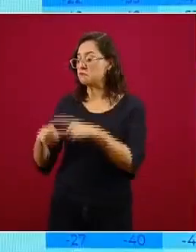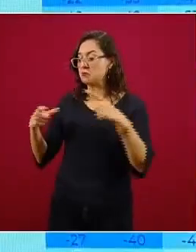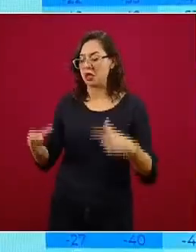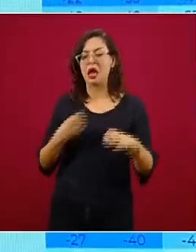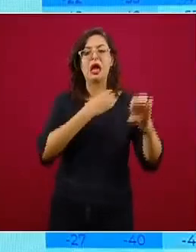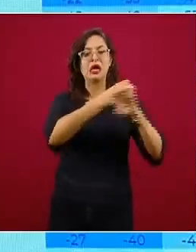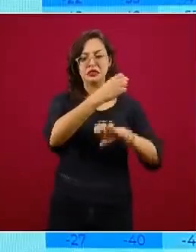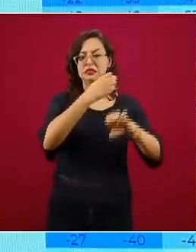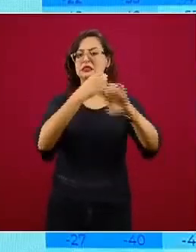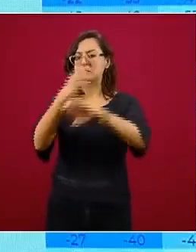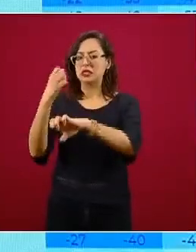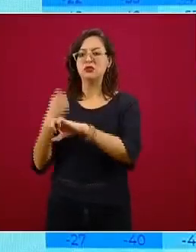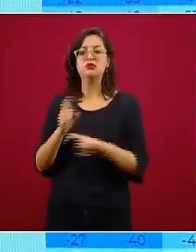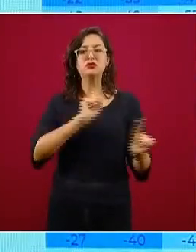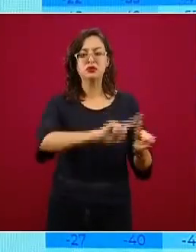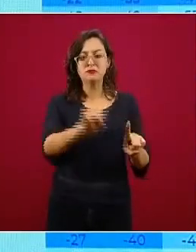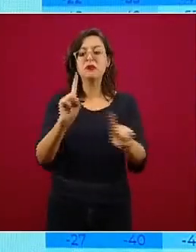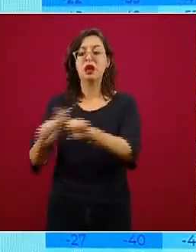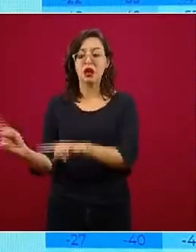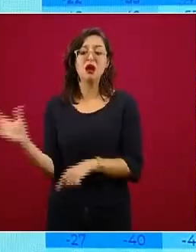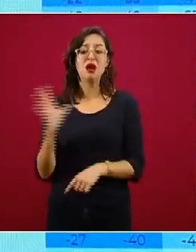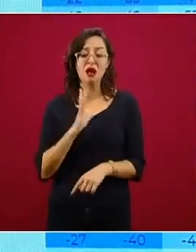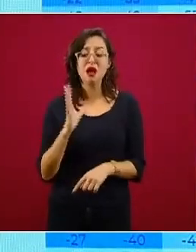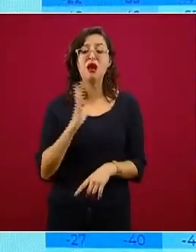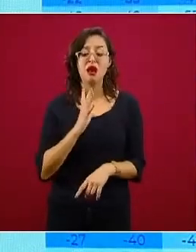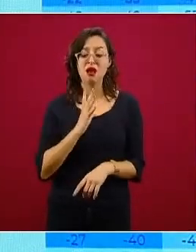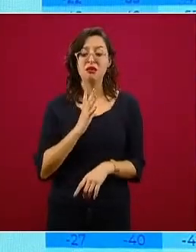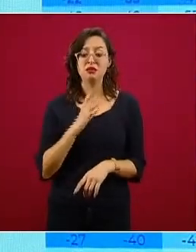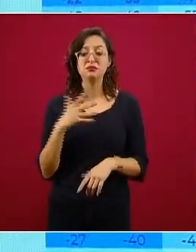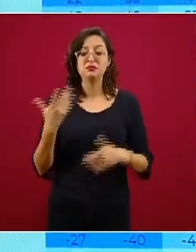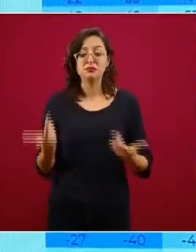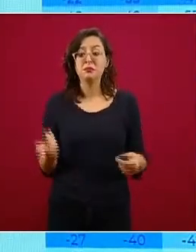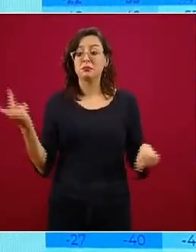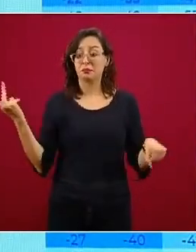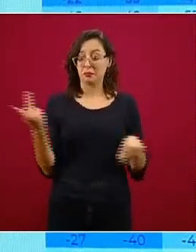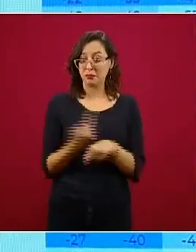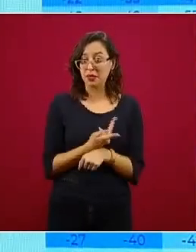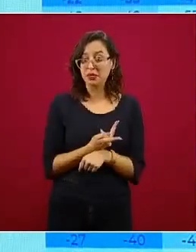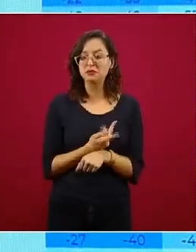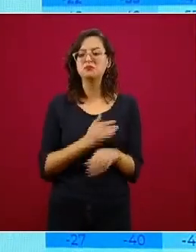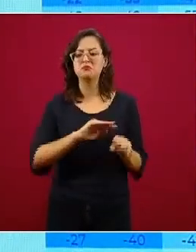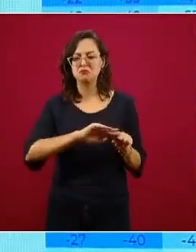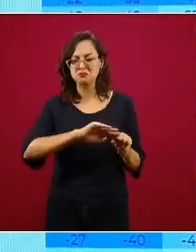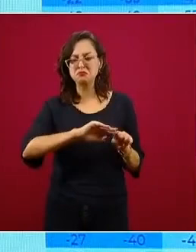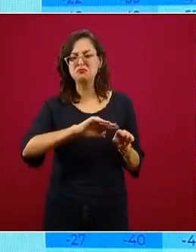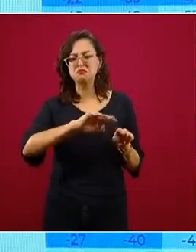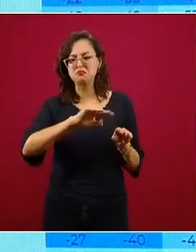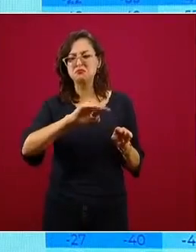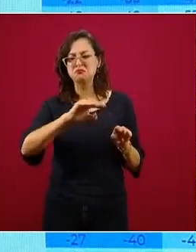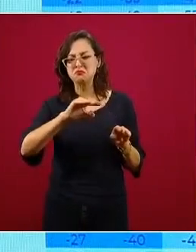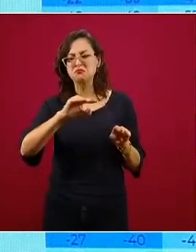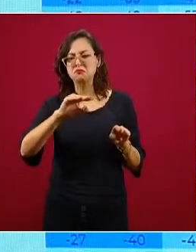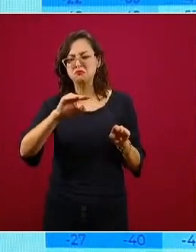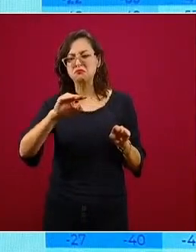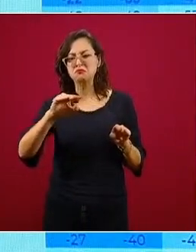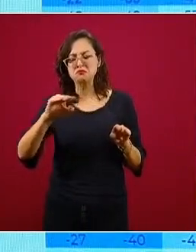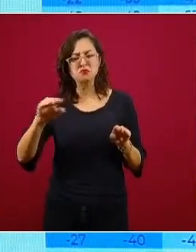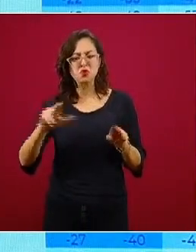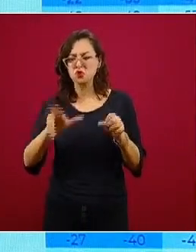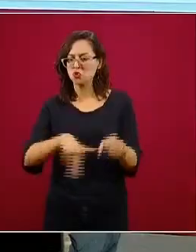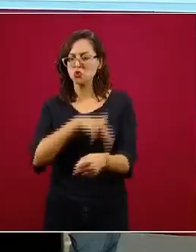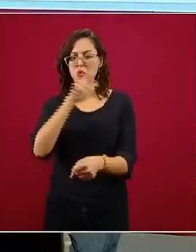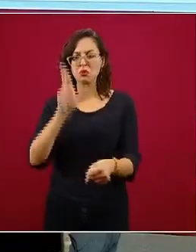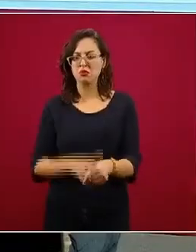hay otros que iremos presentando, en donde cuando es la curva epidémica esperada, ya sabíamos que la íbamos a